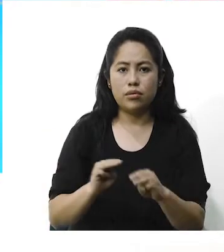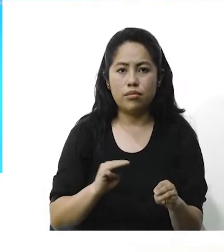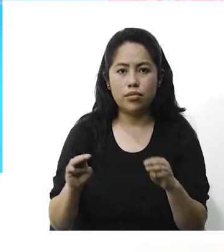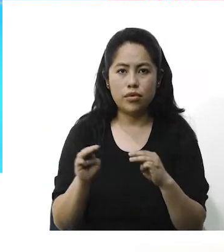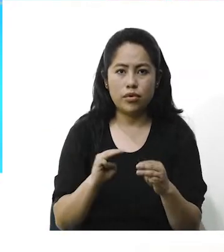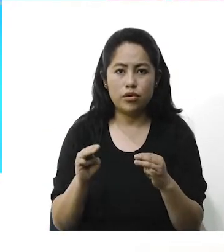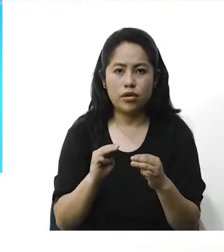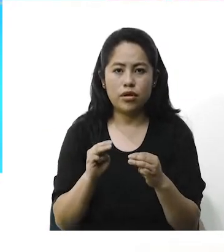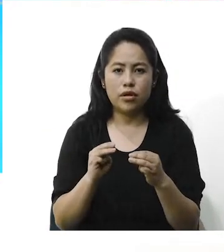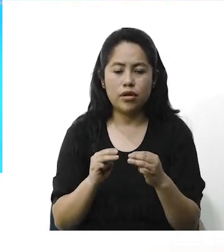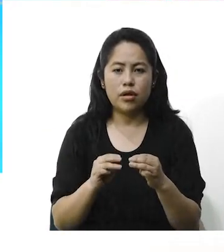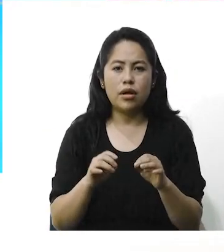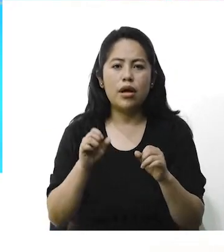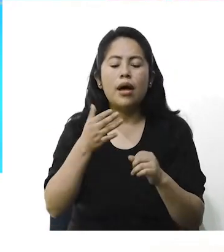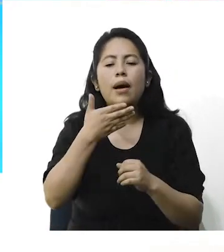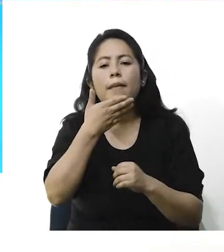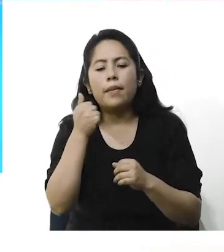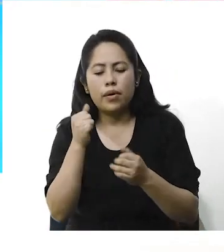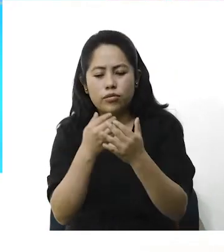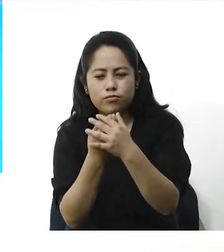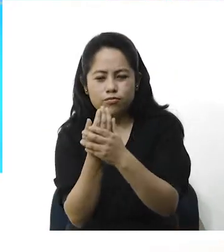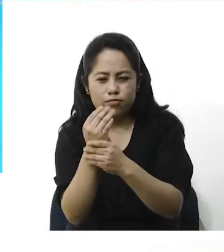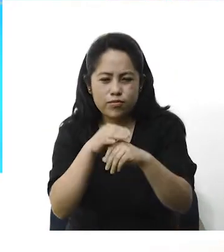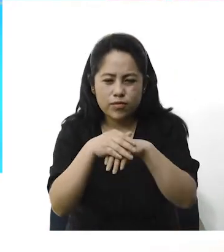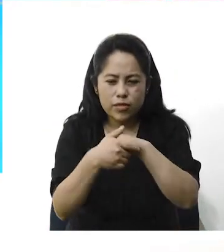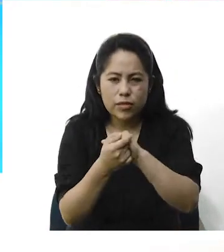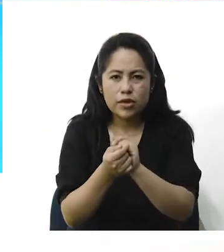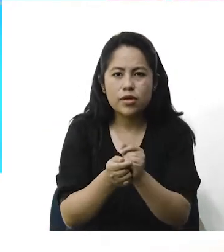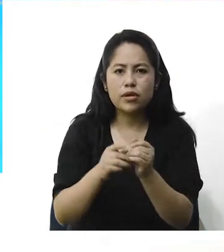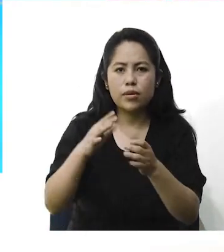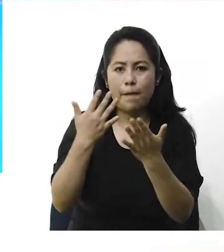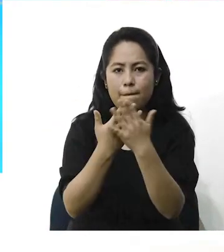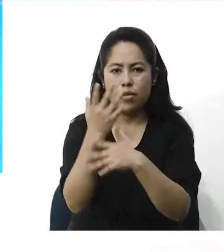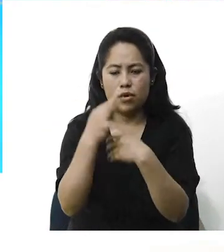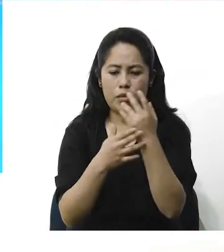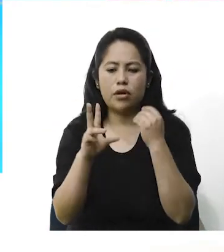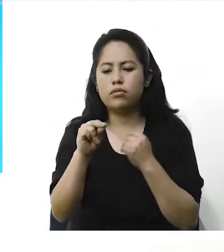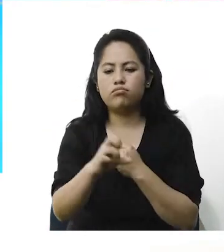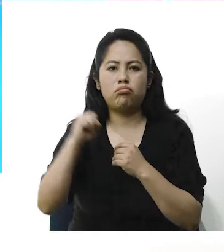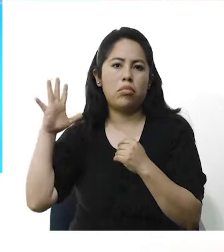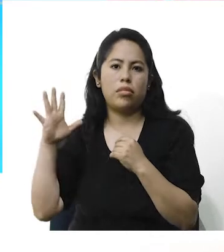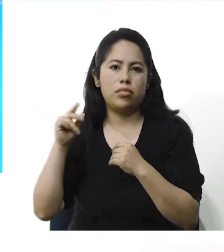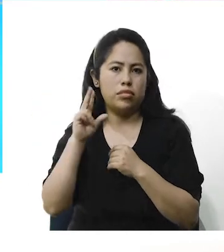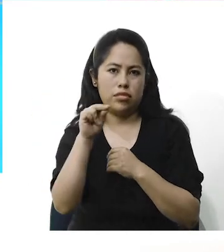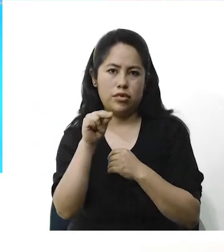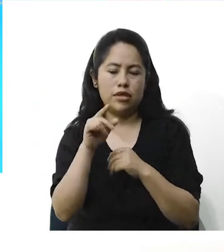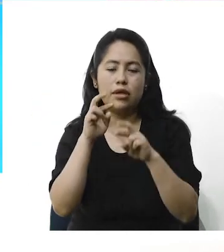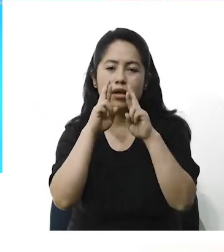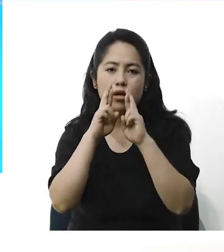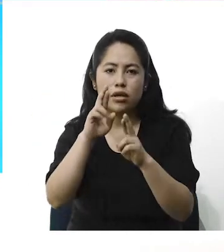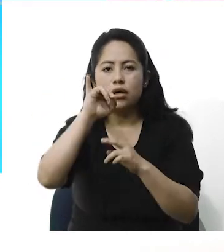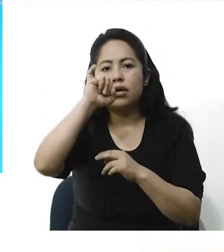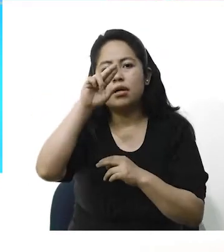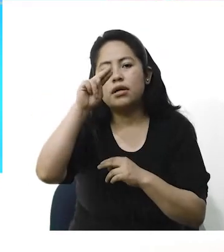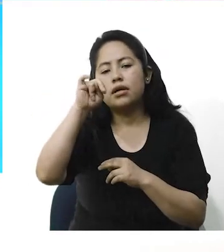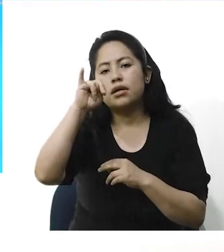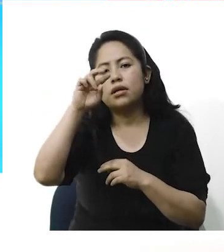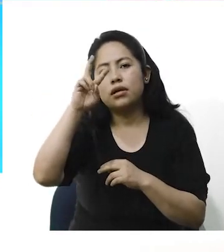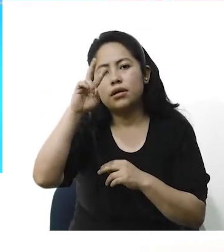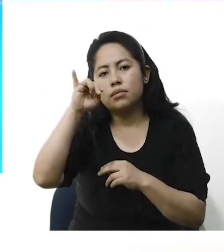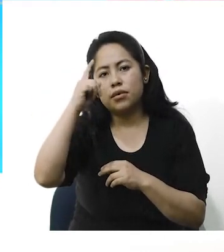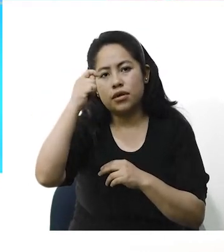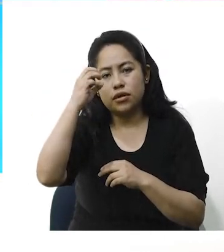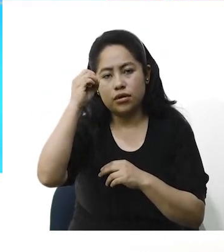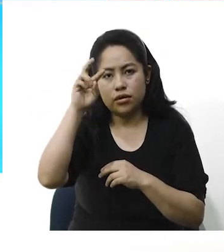acomode su mano para no soltar. Entonces, esa es una respuesta inhibitoria. Entonces, ese es un arco reflejo. Ahora